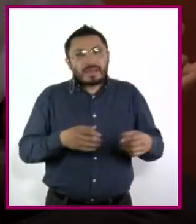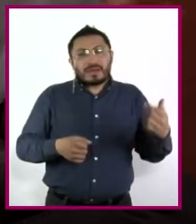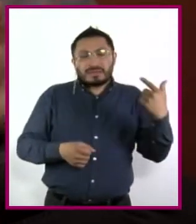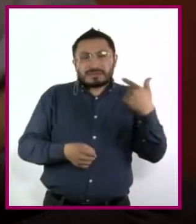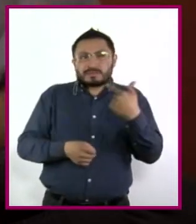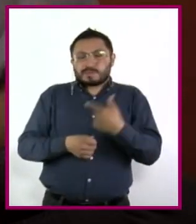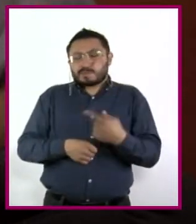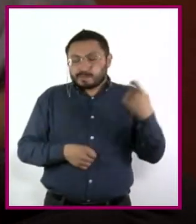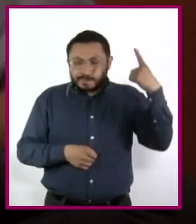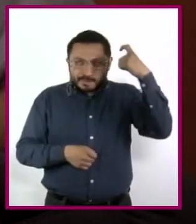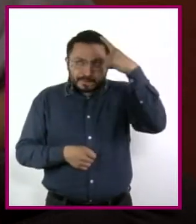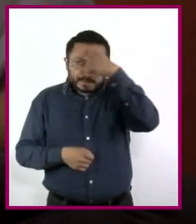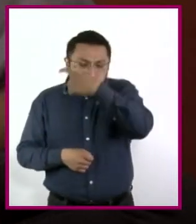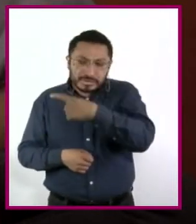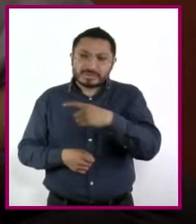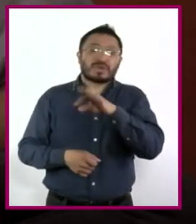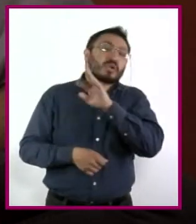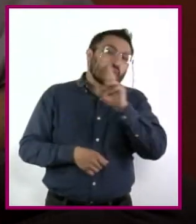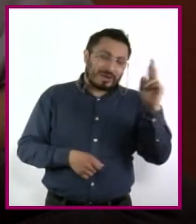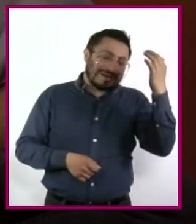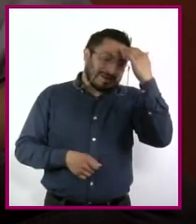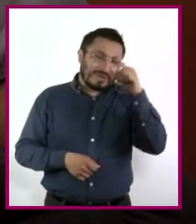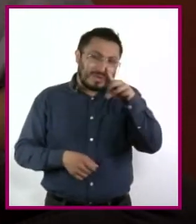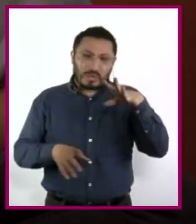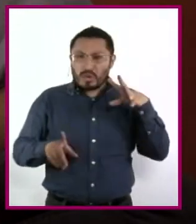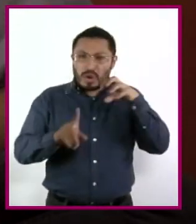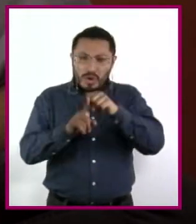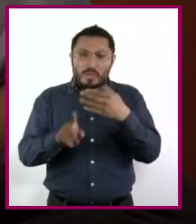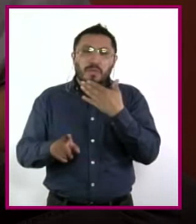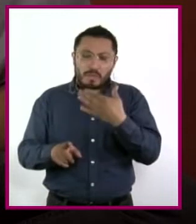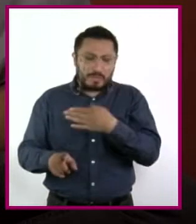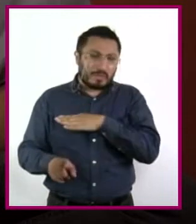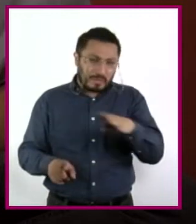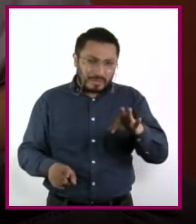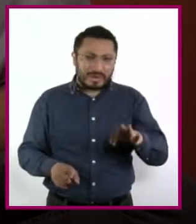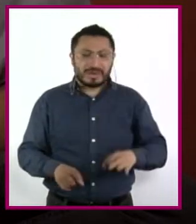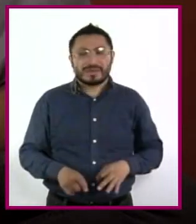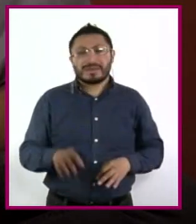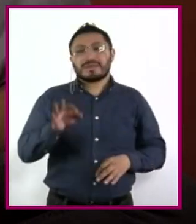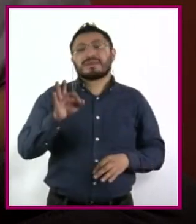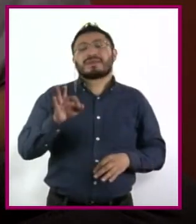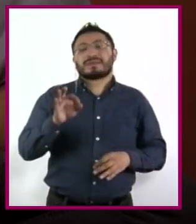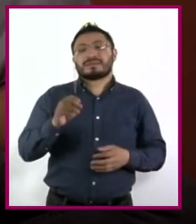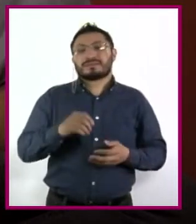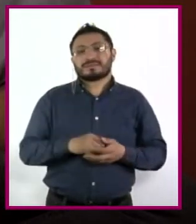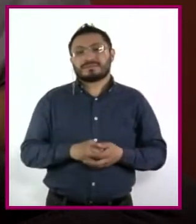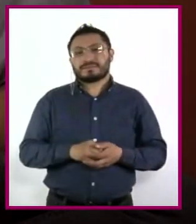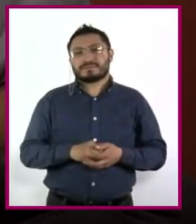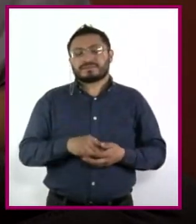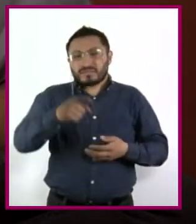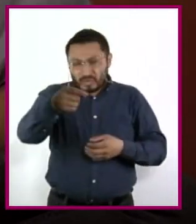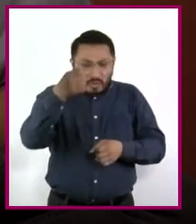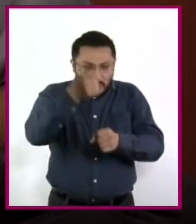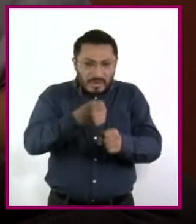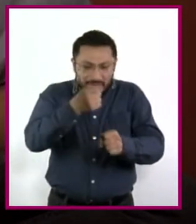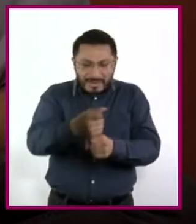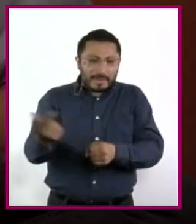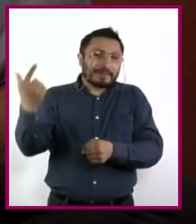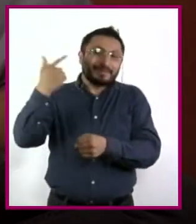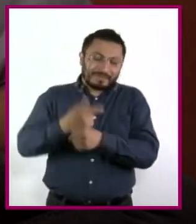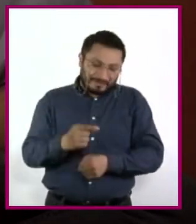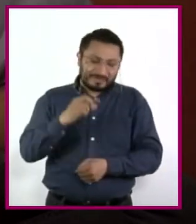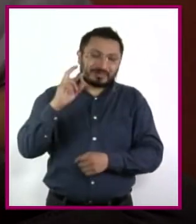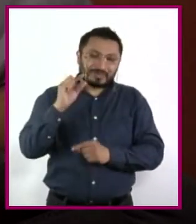logros. Por ejemplo, Fer, si pones en práctica algunas de estas estrategias verás resultados, pero es importante